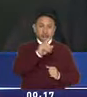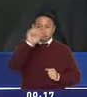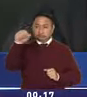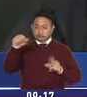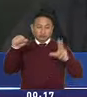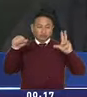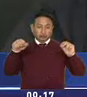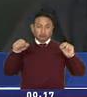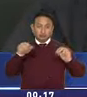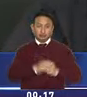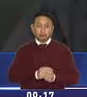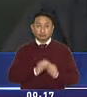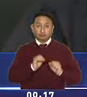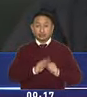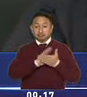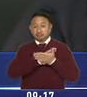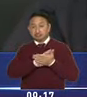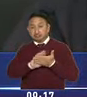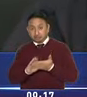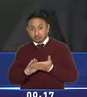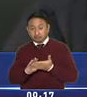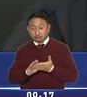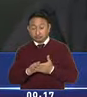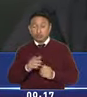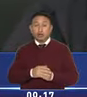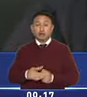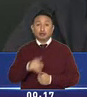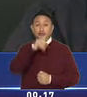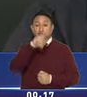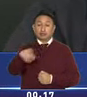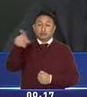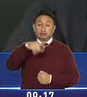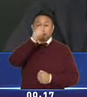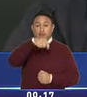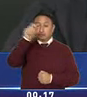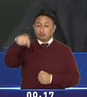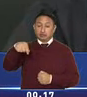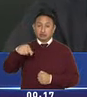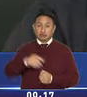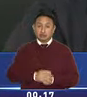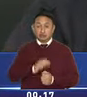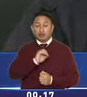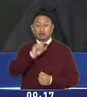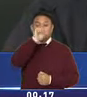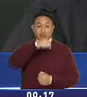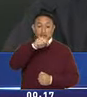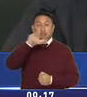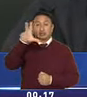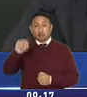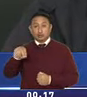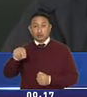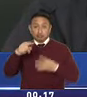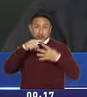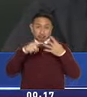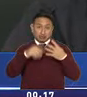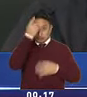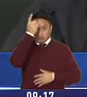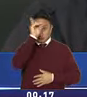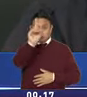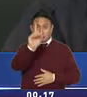cuatro opciones. Puede dejar en blanco, puede dejar votar nulo o sí y no, de acuerdo a